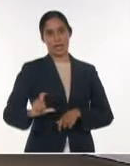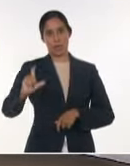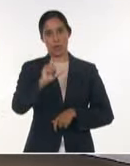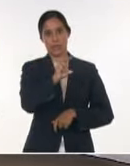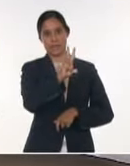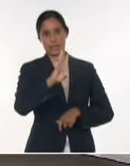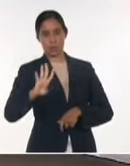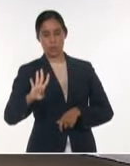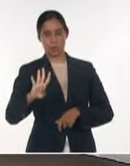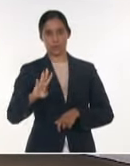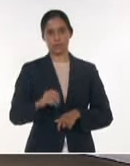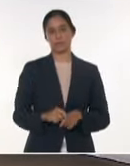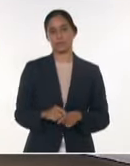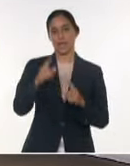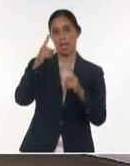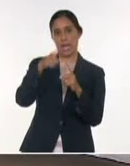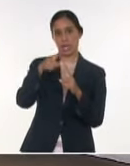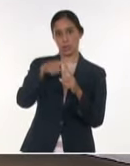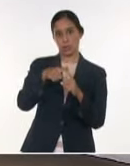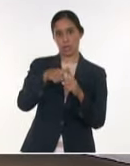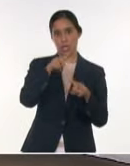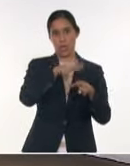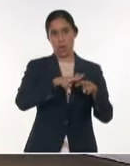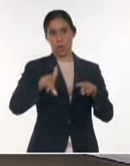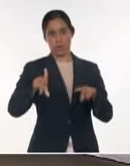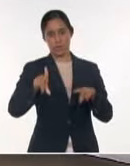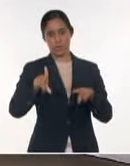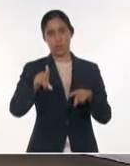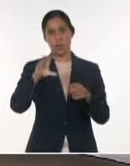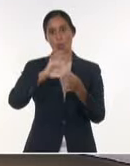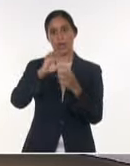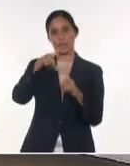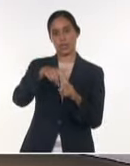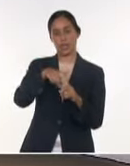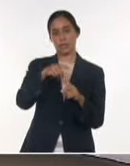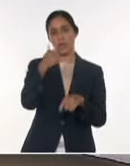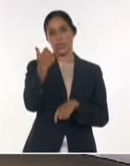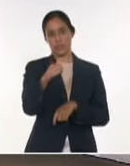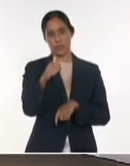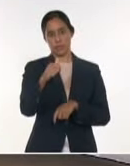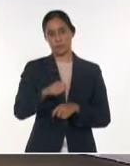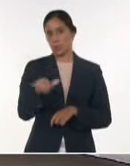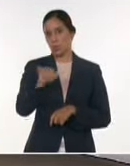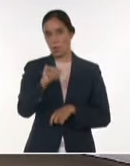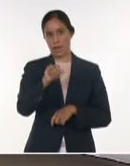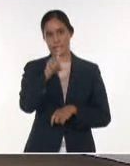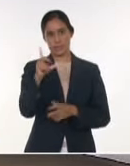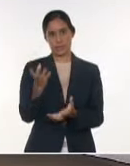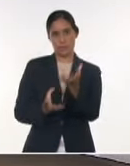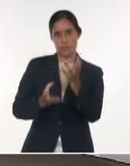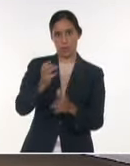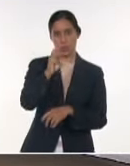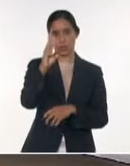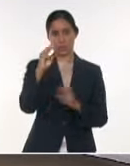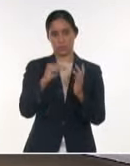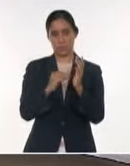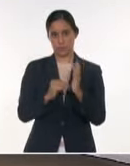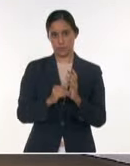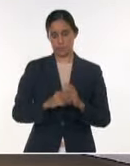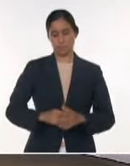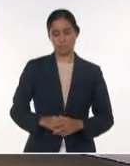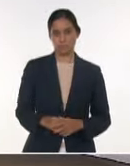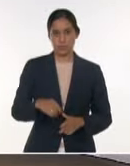millones, Las Tunas, Holguín y Guantánamo con promedio de 10, así como en Cienfuegos con 3 millones. Hoy se